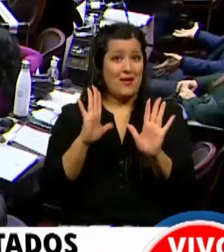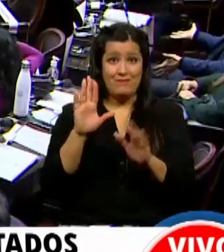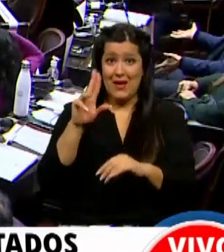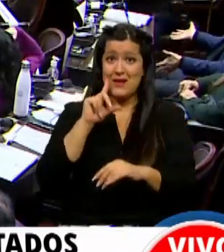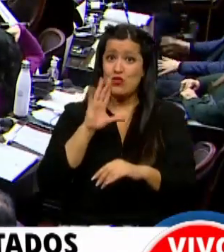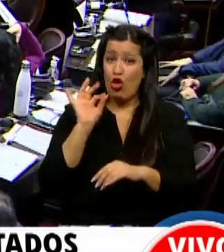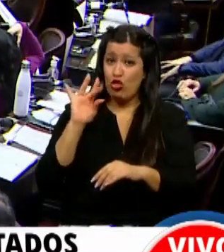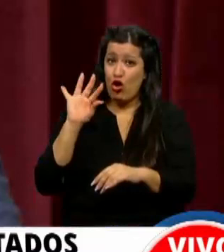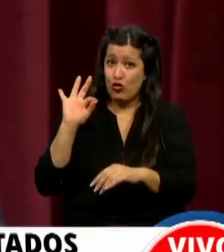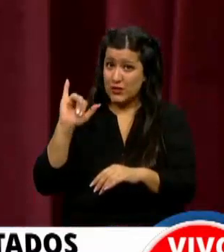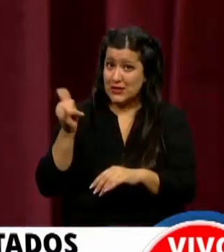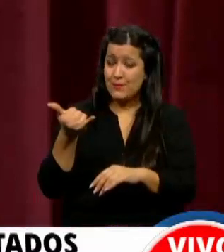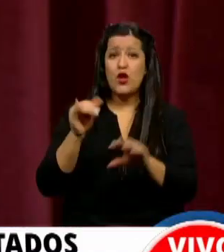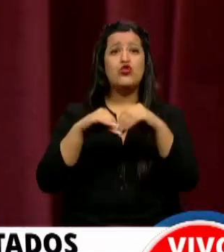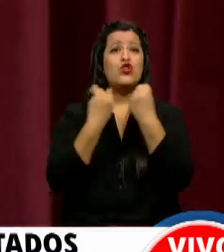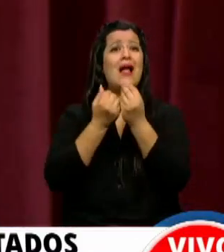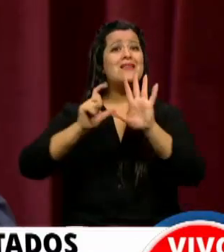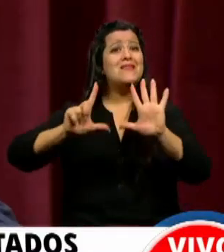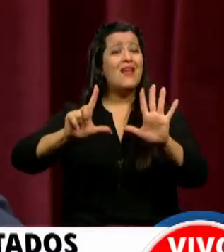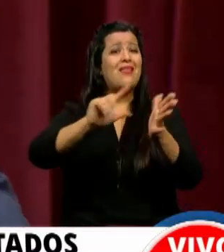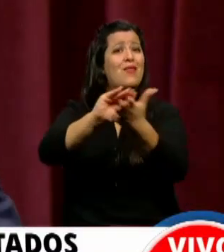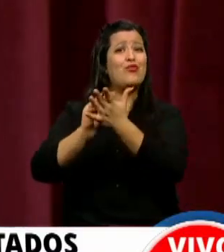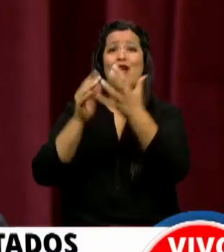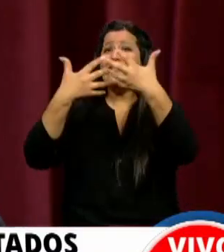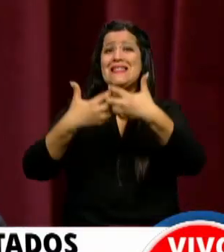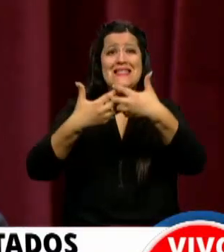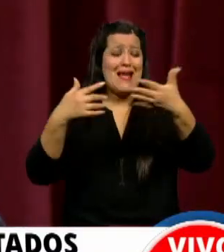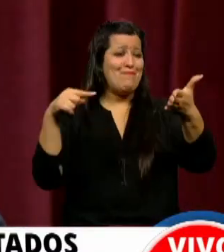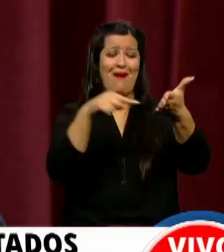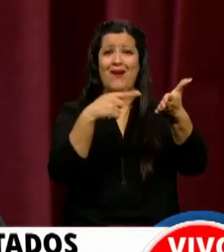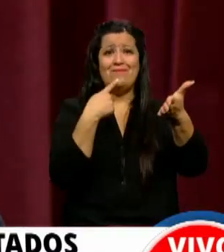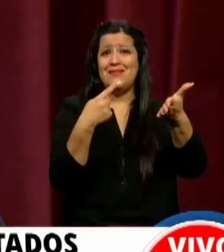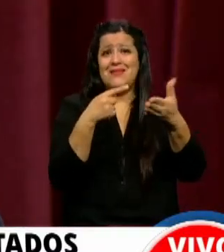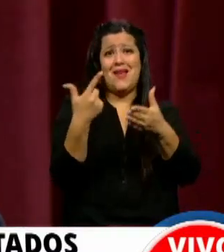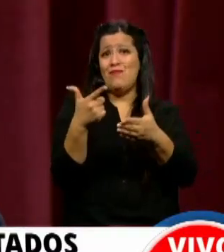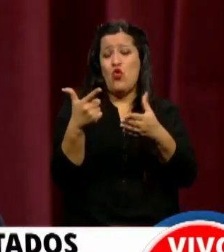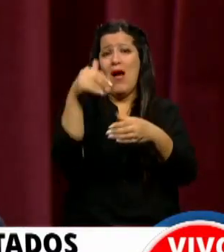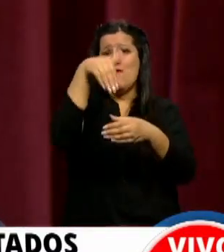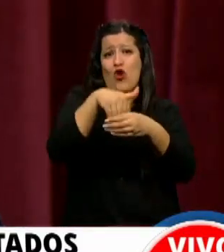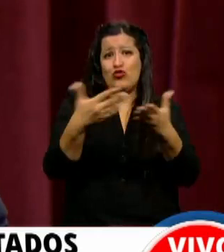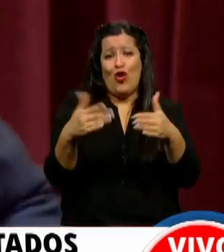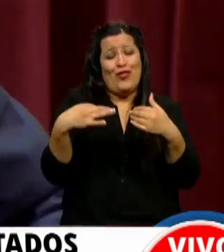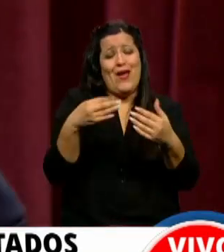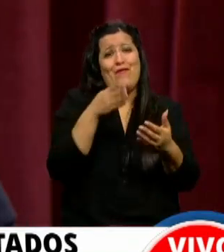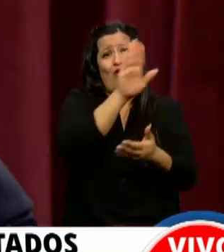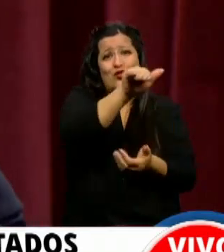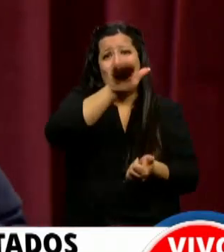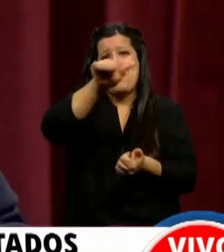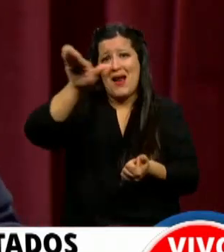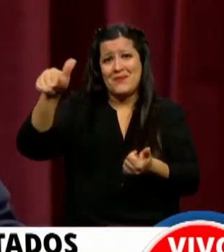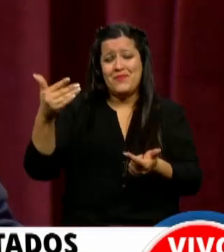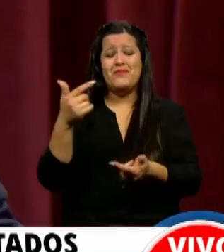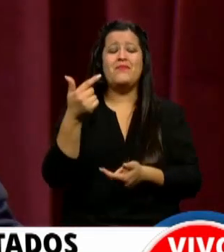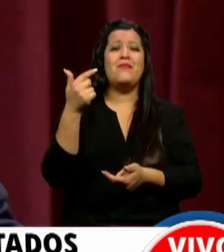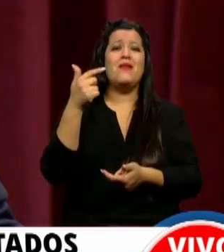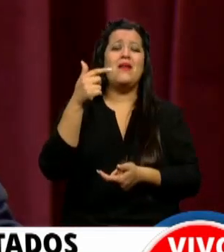Ritondo. Tengo 7 diputados que el sistema me figura sin registrarles el voto. Diputada Hilda Aguirre.